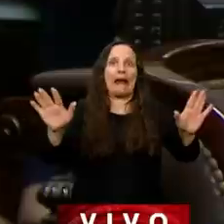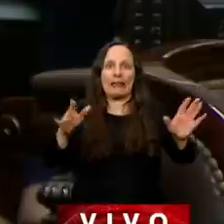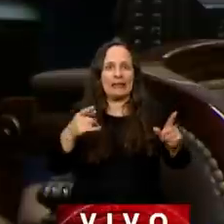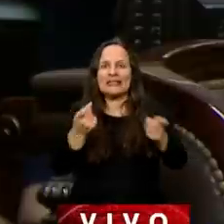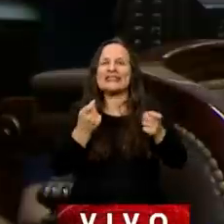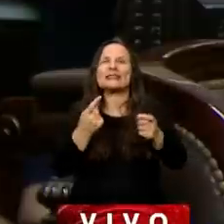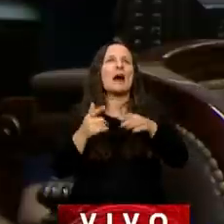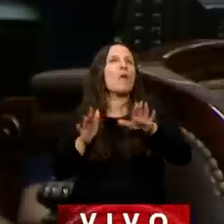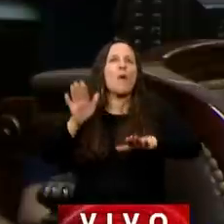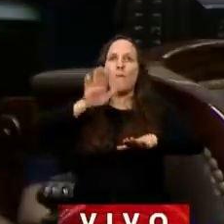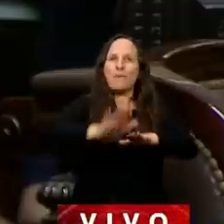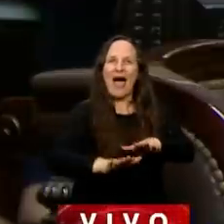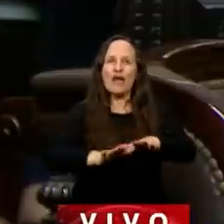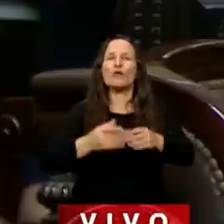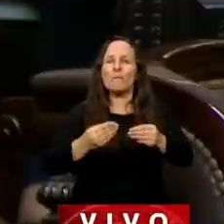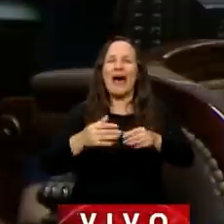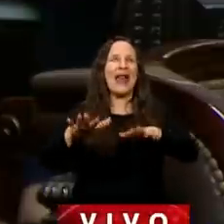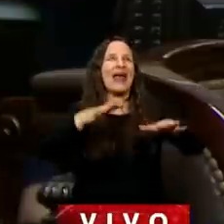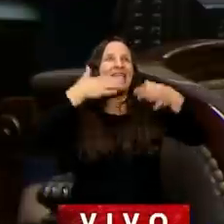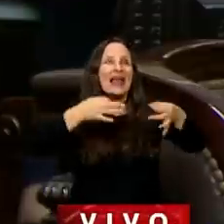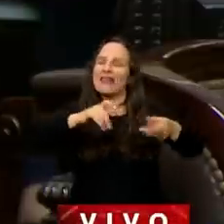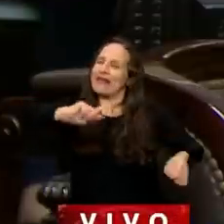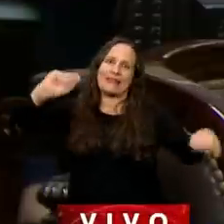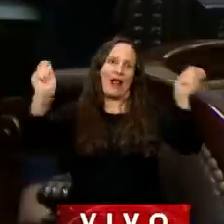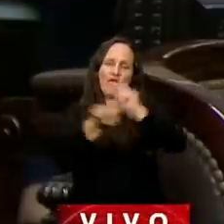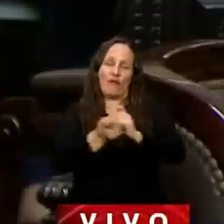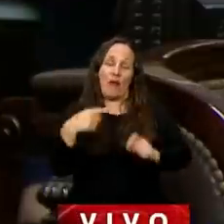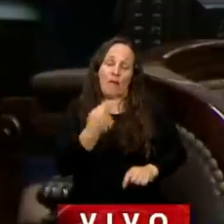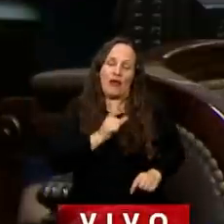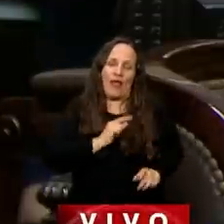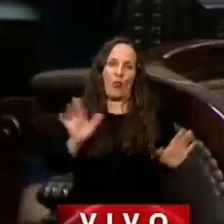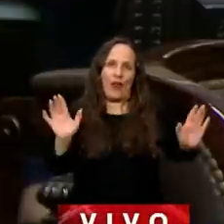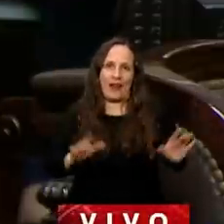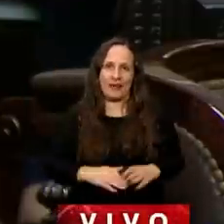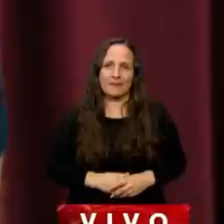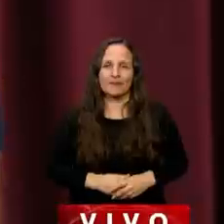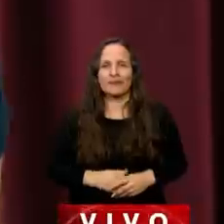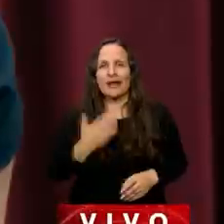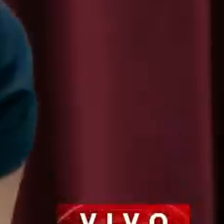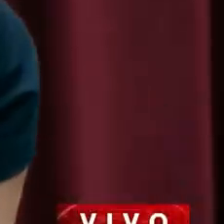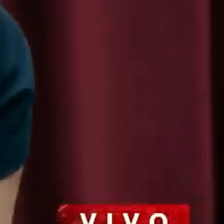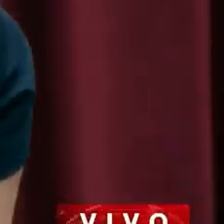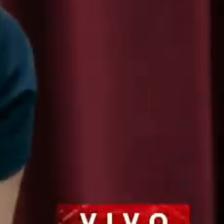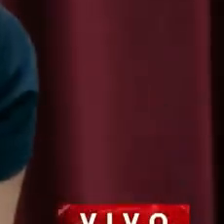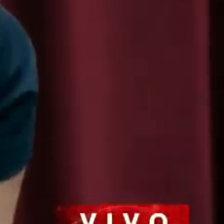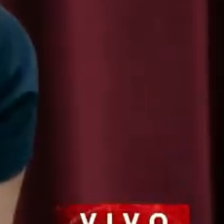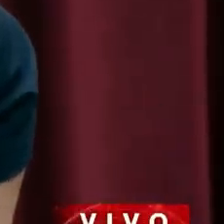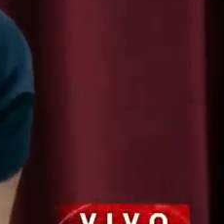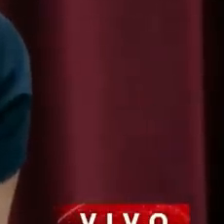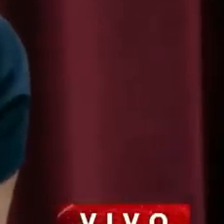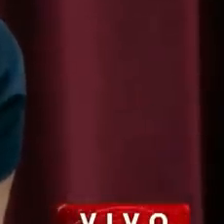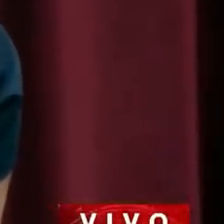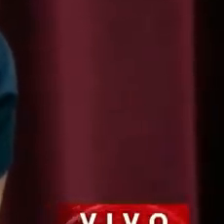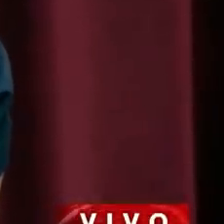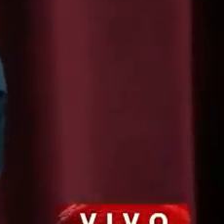paso para empezar a transformar esta realidad que tanto nos duele. Gracias, Presidente. Gracias, diputado. En uso de la palabra, la diputada